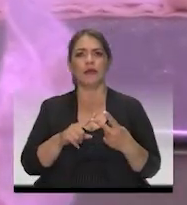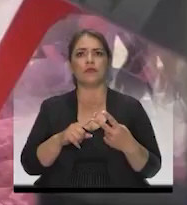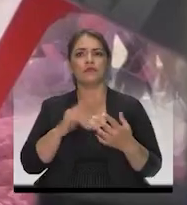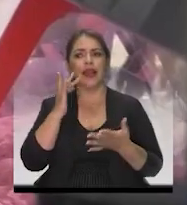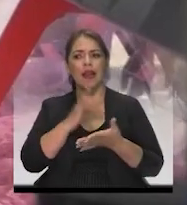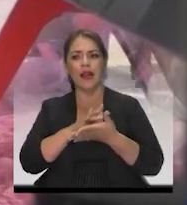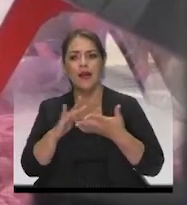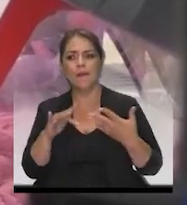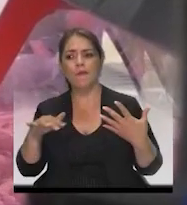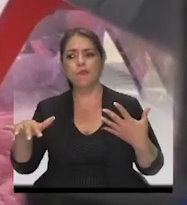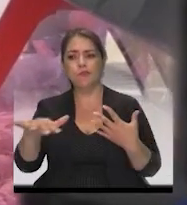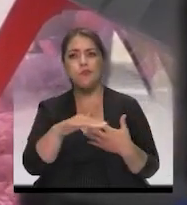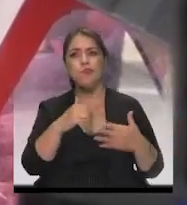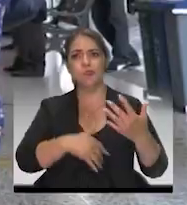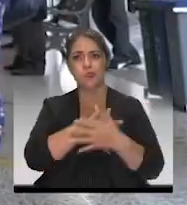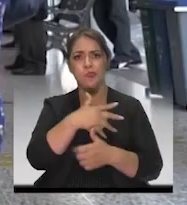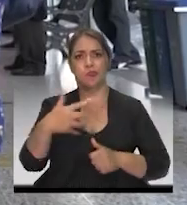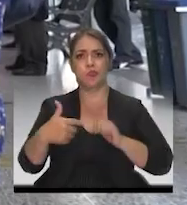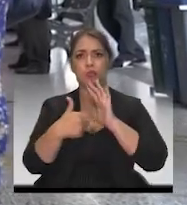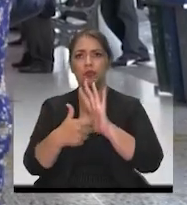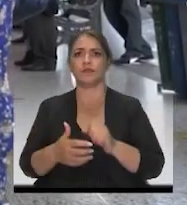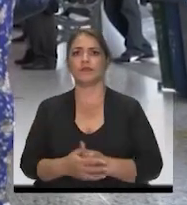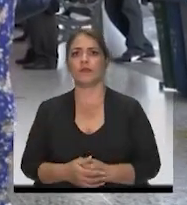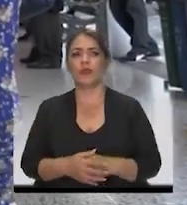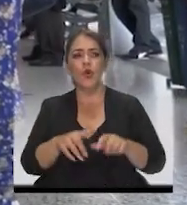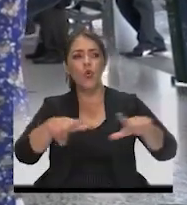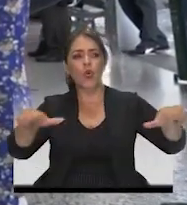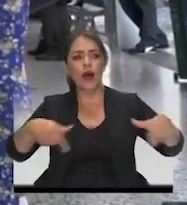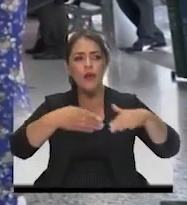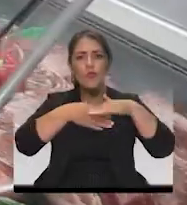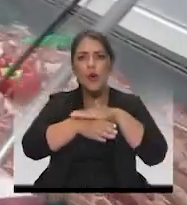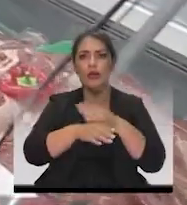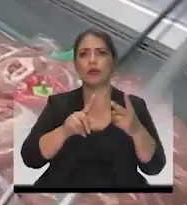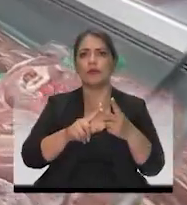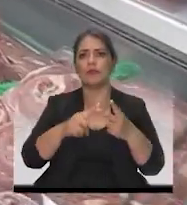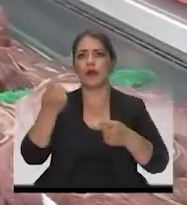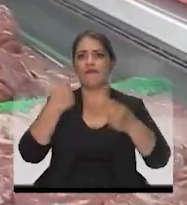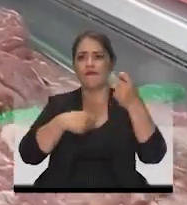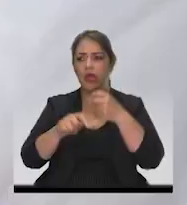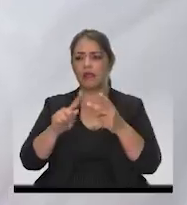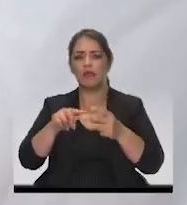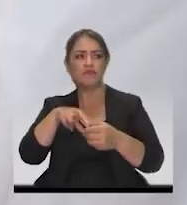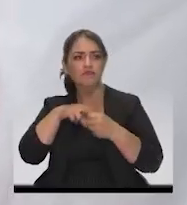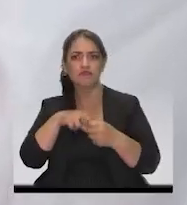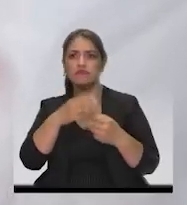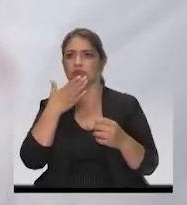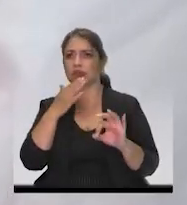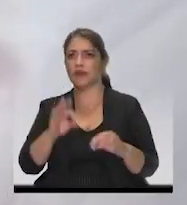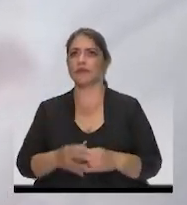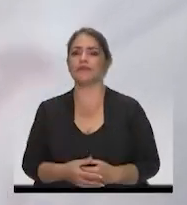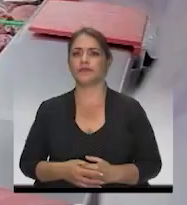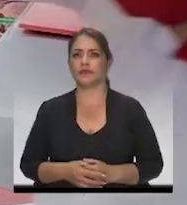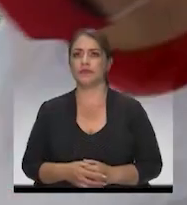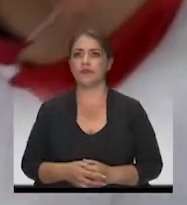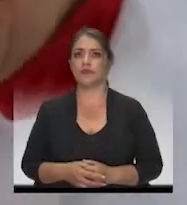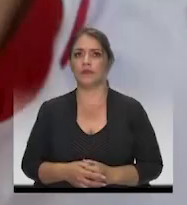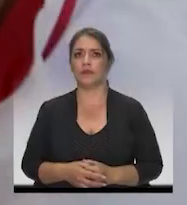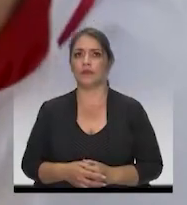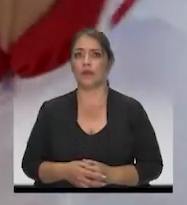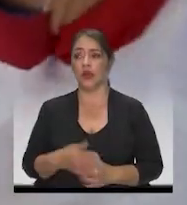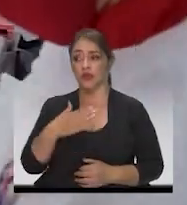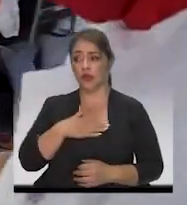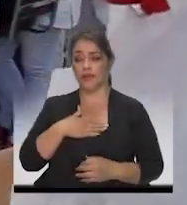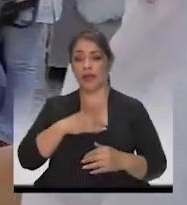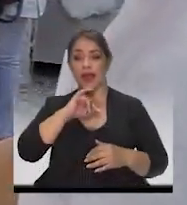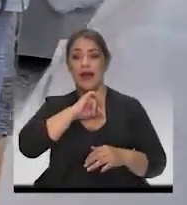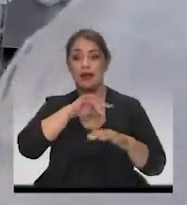deben cumplir en su producción, almacenamiento, comercialización y transporte. Soy propietario de Carne La Especial